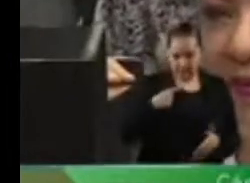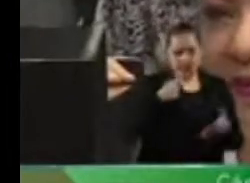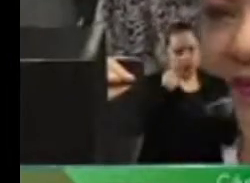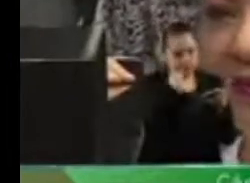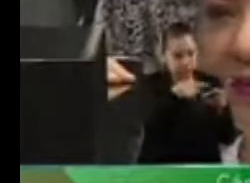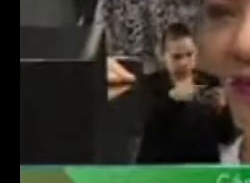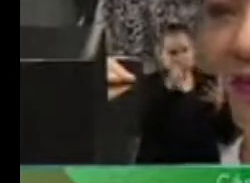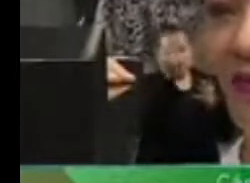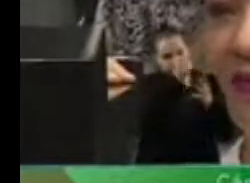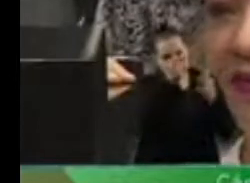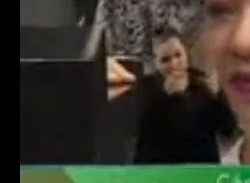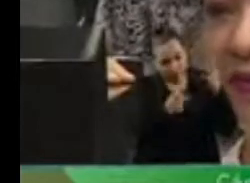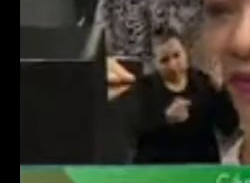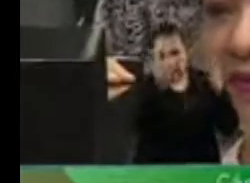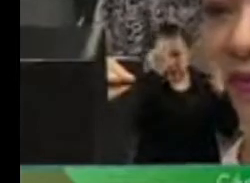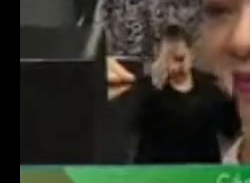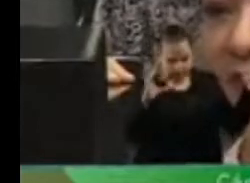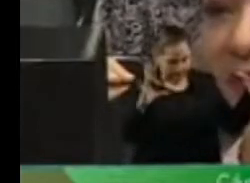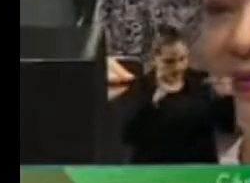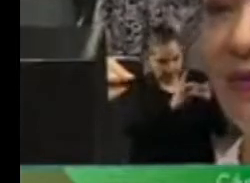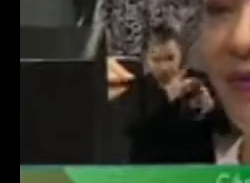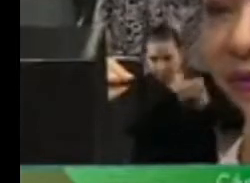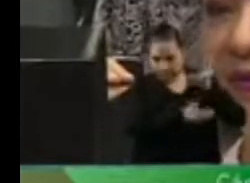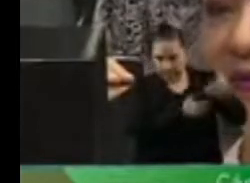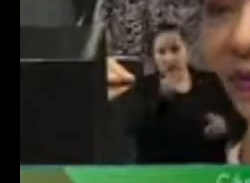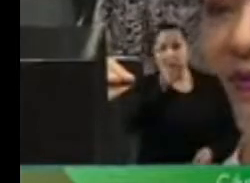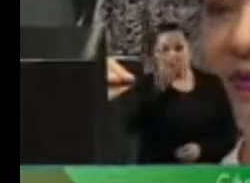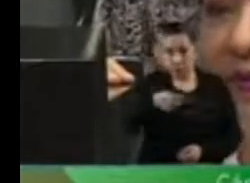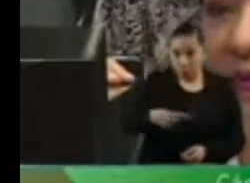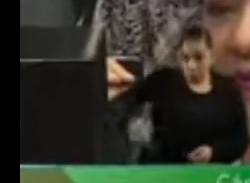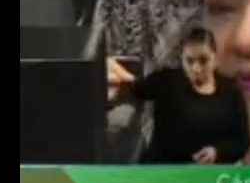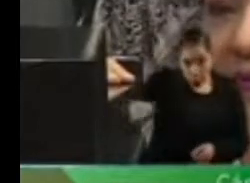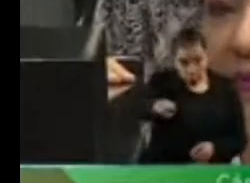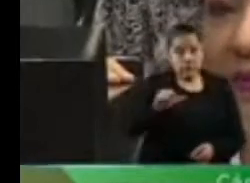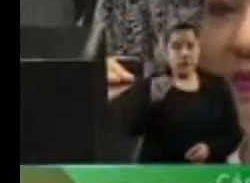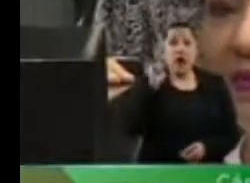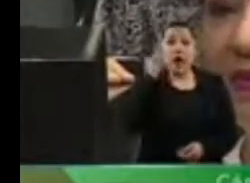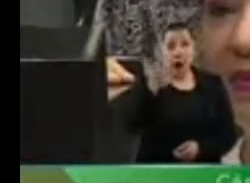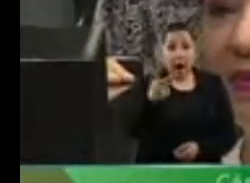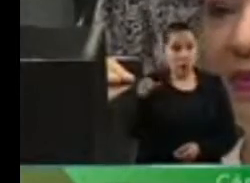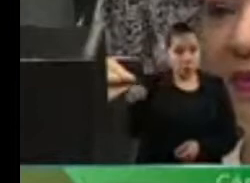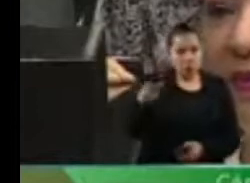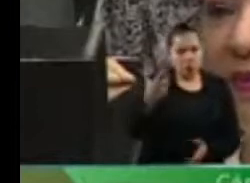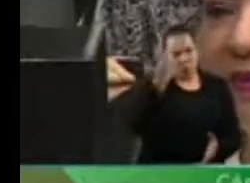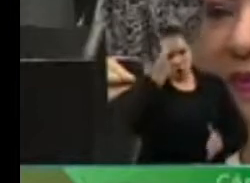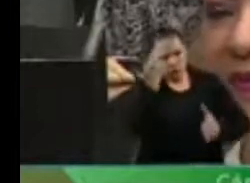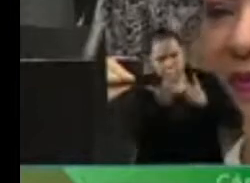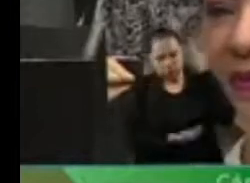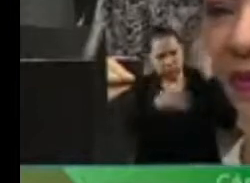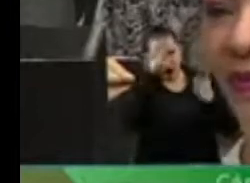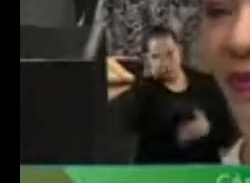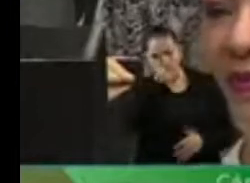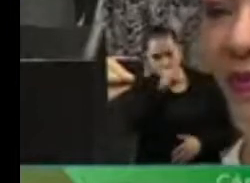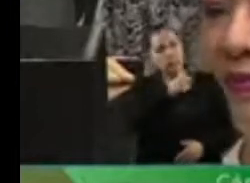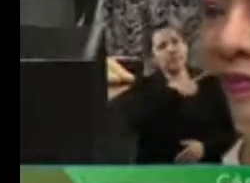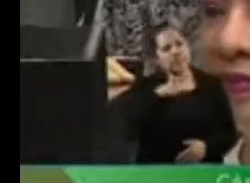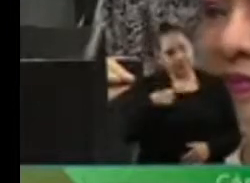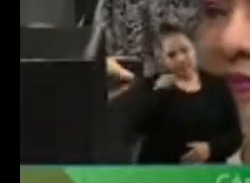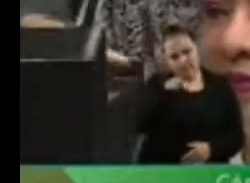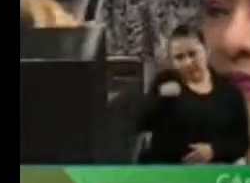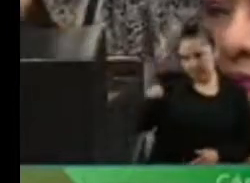hubieran expedido, serán juzgados. Así, los que hubieran figurado en el gobierno emanado de la rebelión, como los que